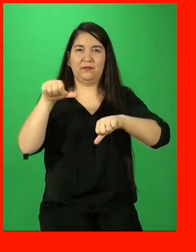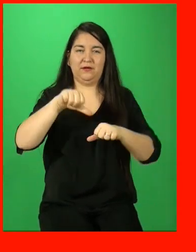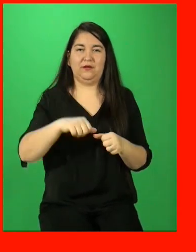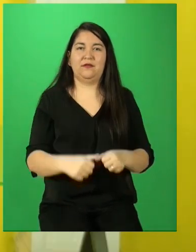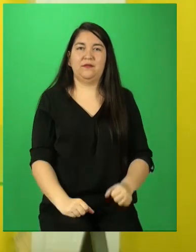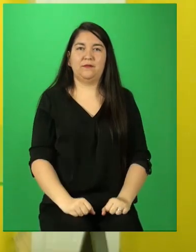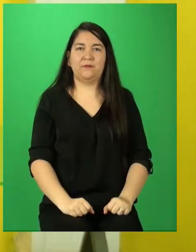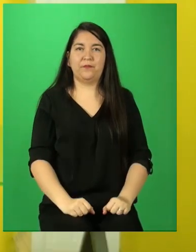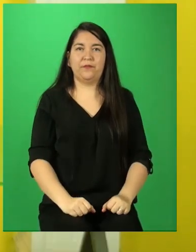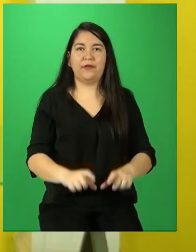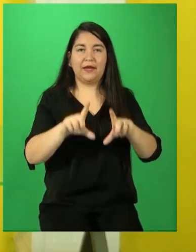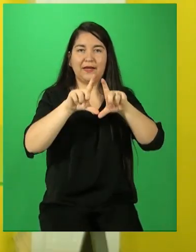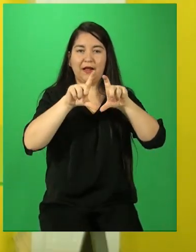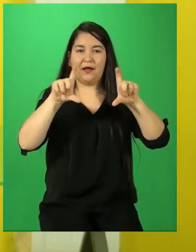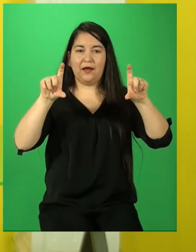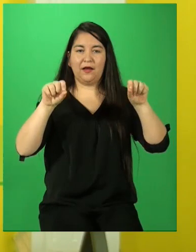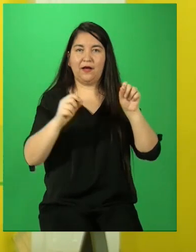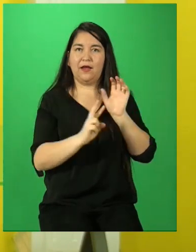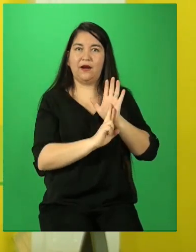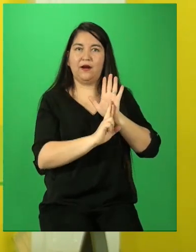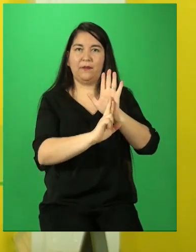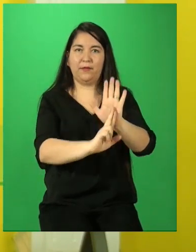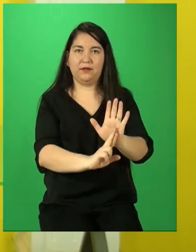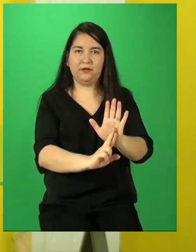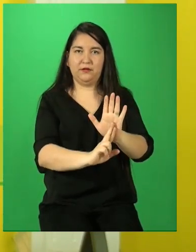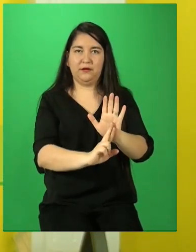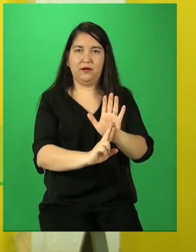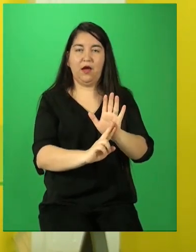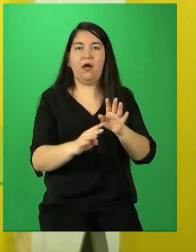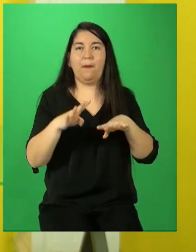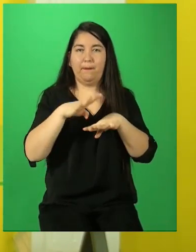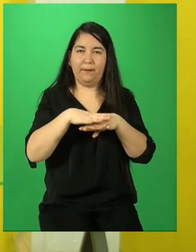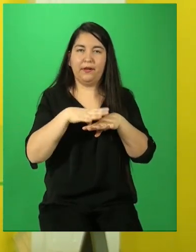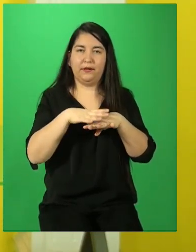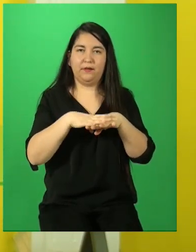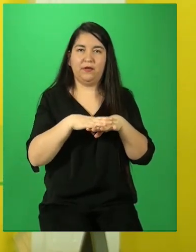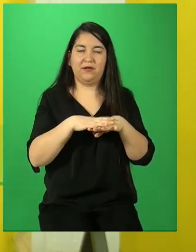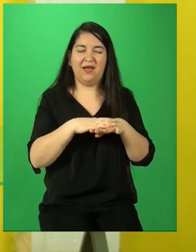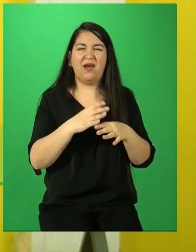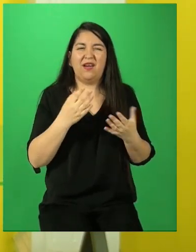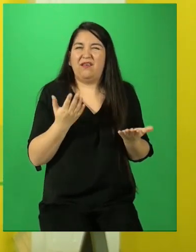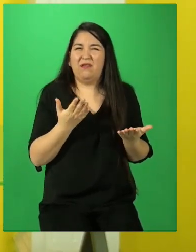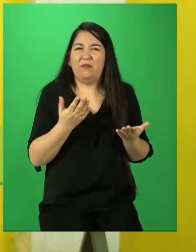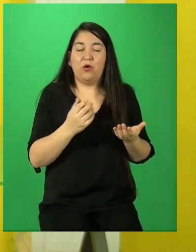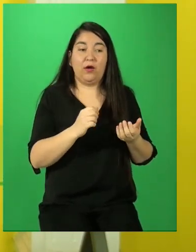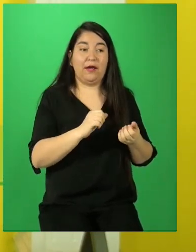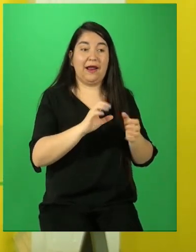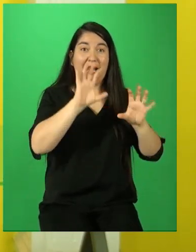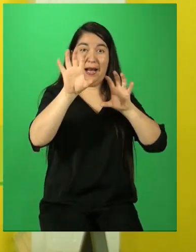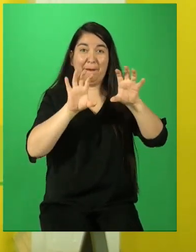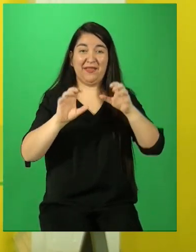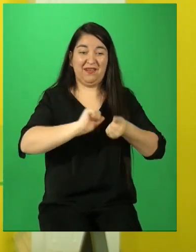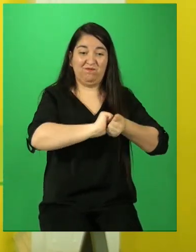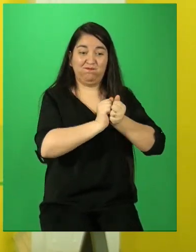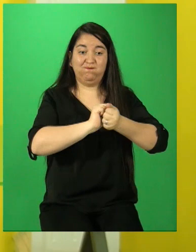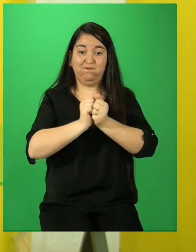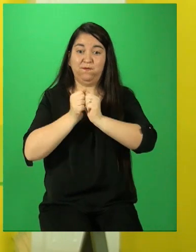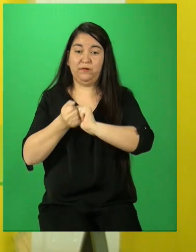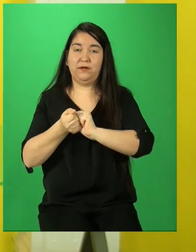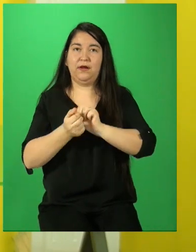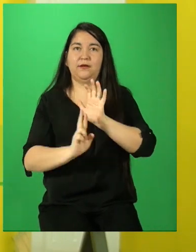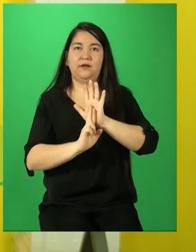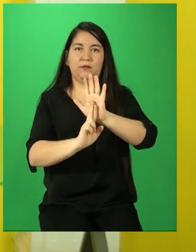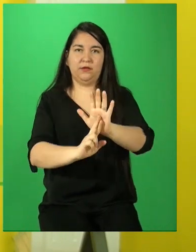Eso es la forma de representar en forma simbólica y matemática los cambios que produce la materia. Vamos